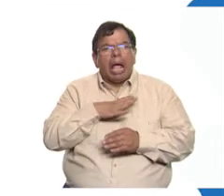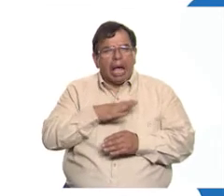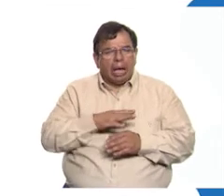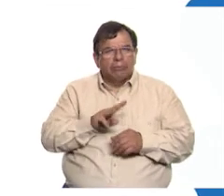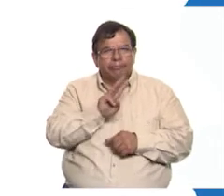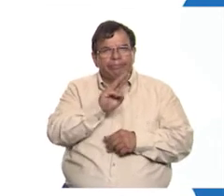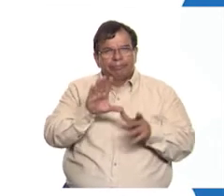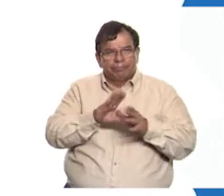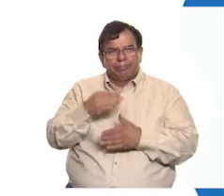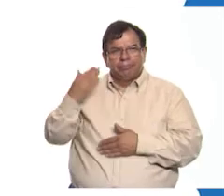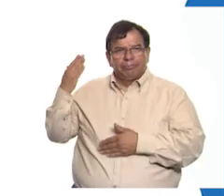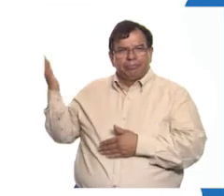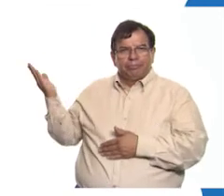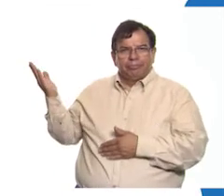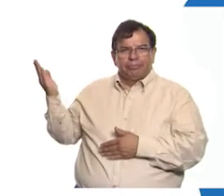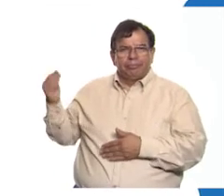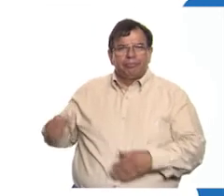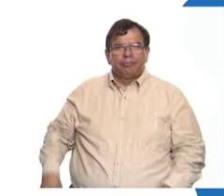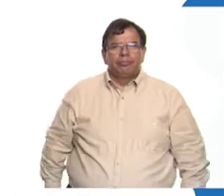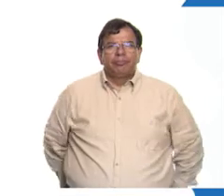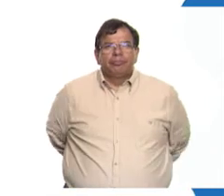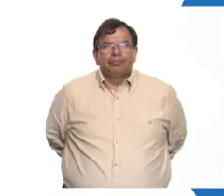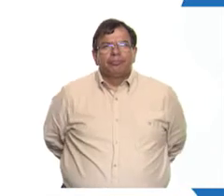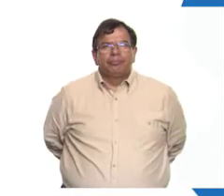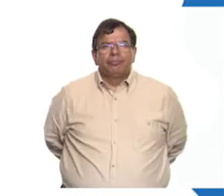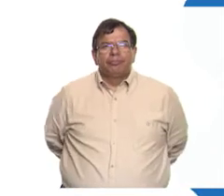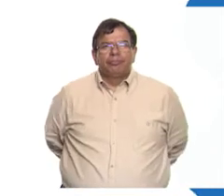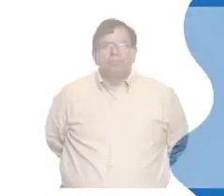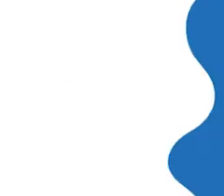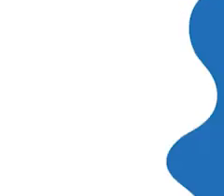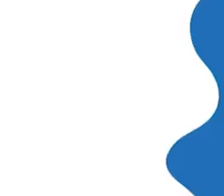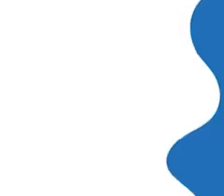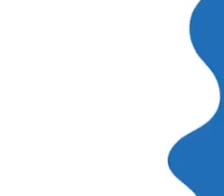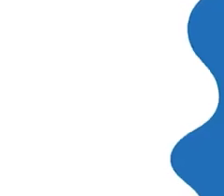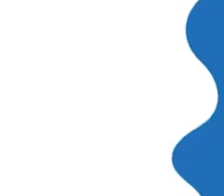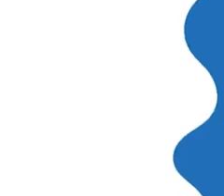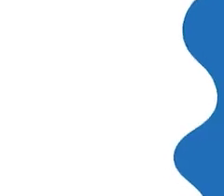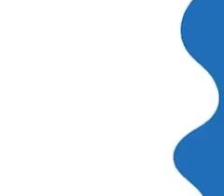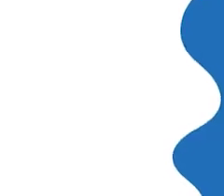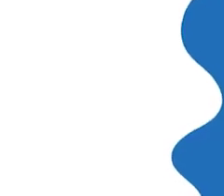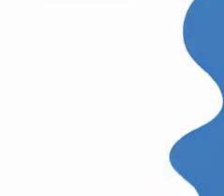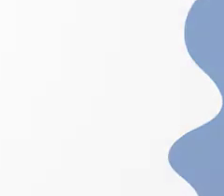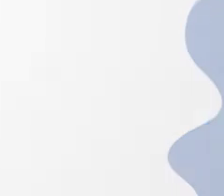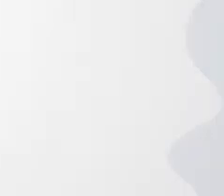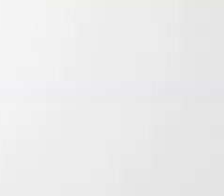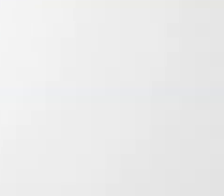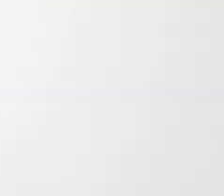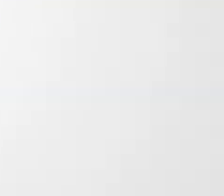la siguiente liga: aprendeencasa.cep.gob.mx.